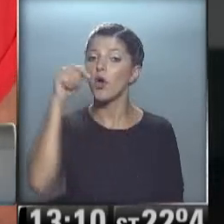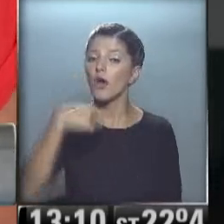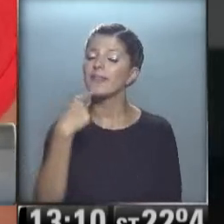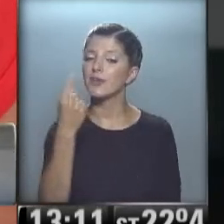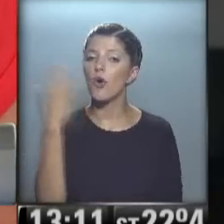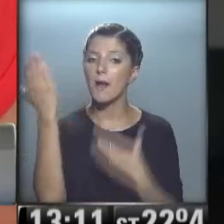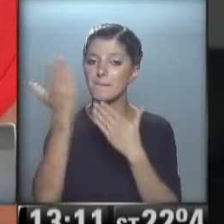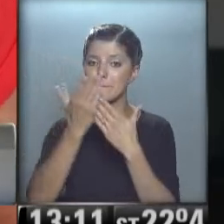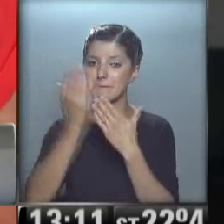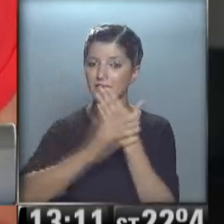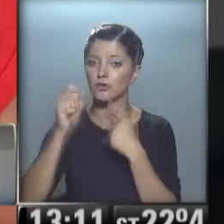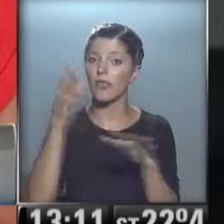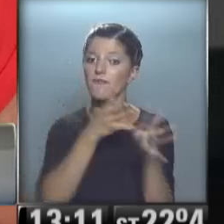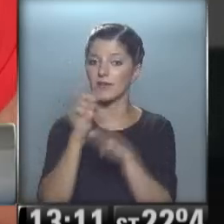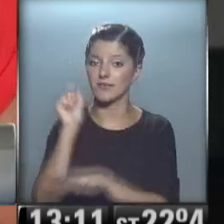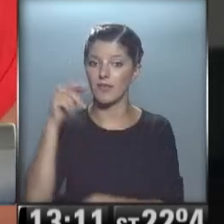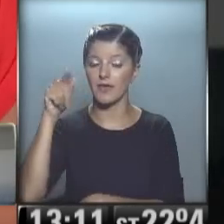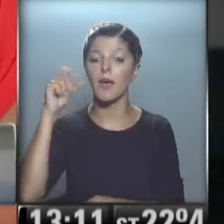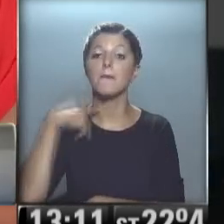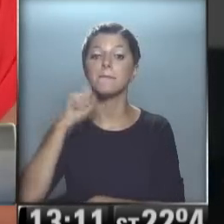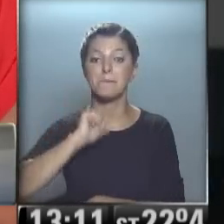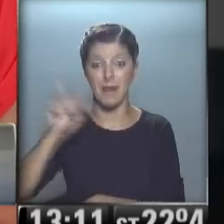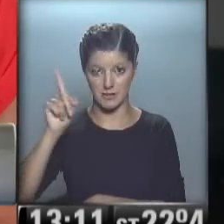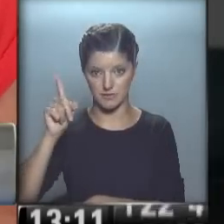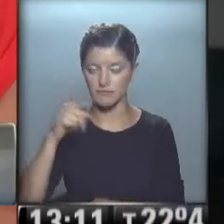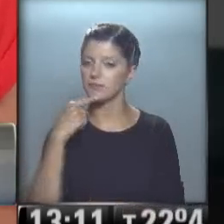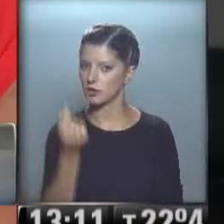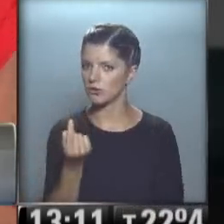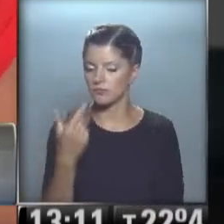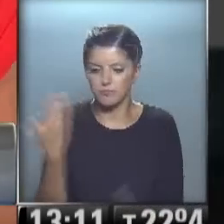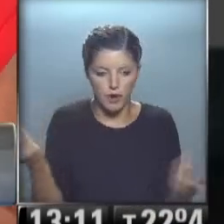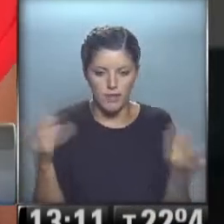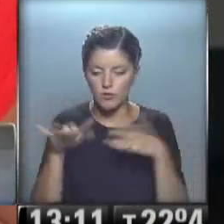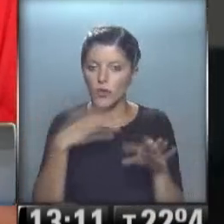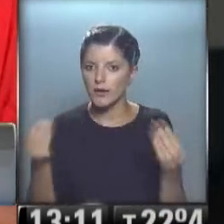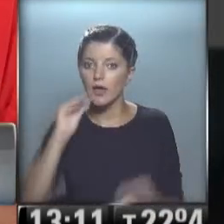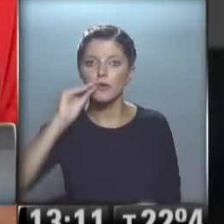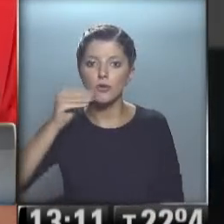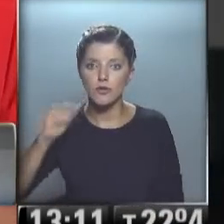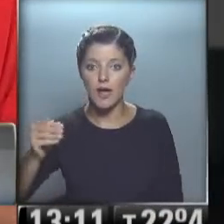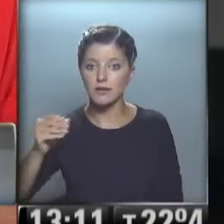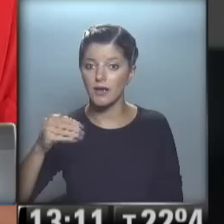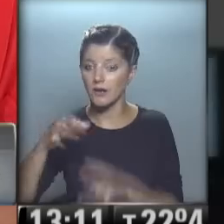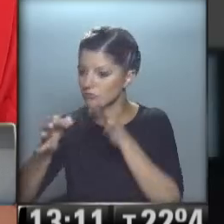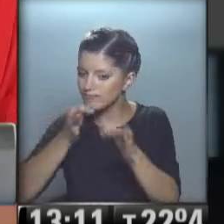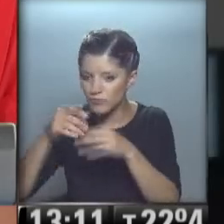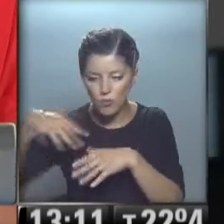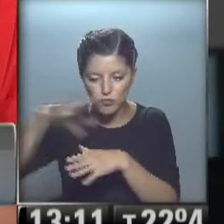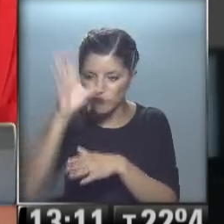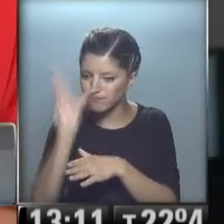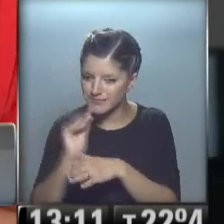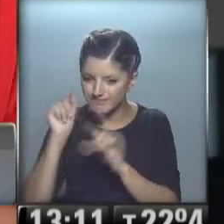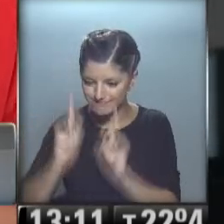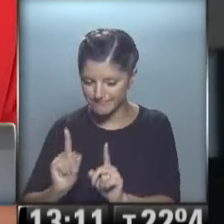ministro de Defensa en Múnich, el ministro de Defensa de España. Dijo, lo que pasa con Ucrania es que es estratégica y ahí quiere poner